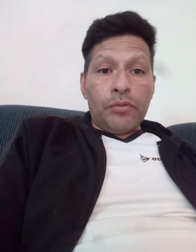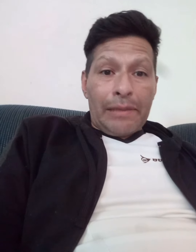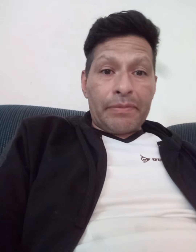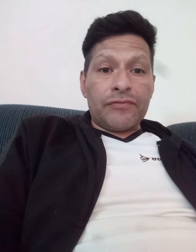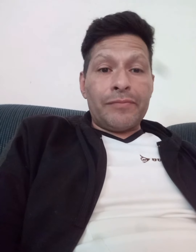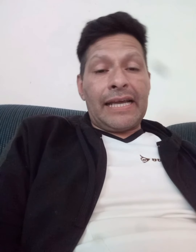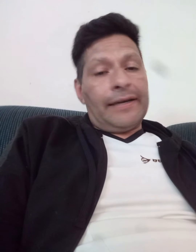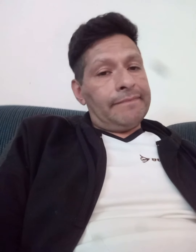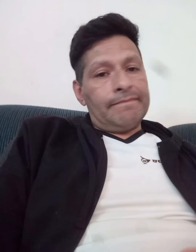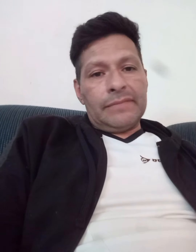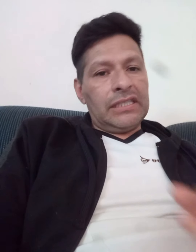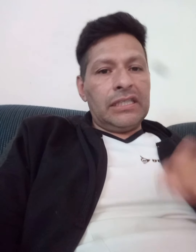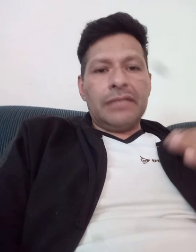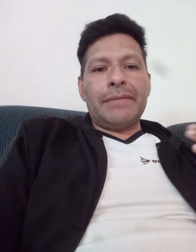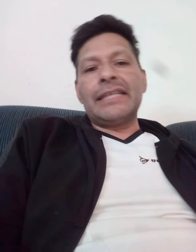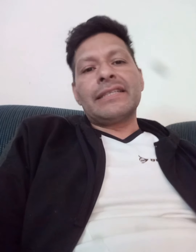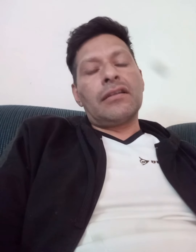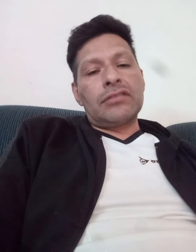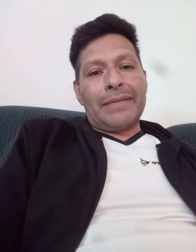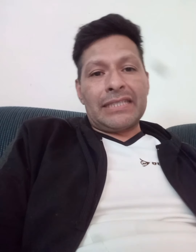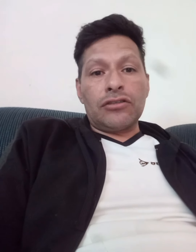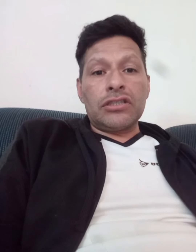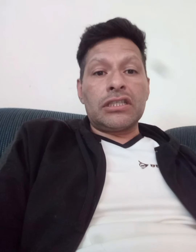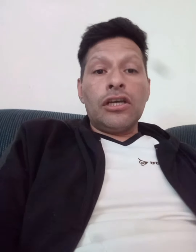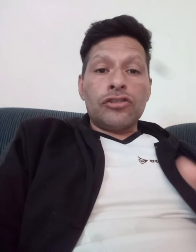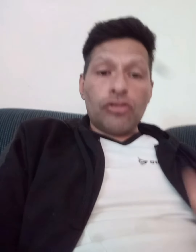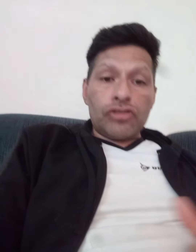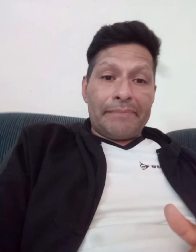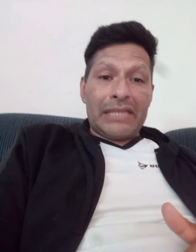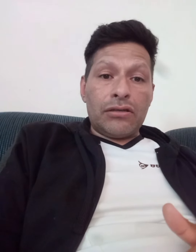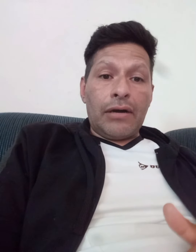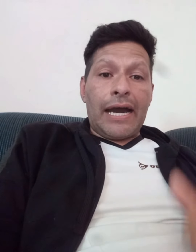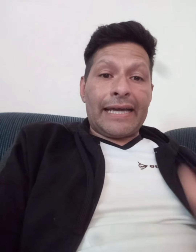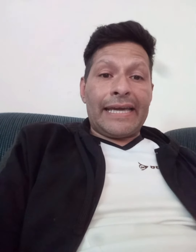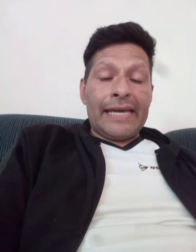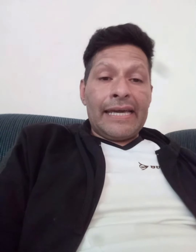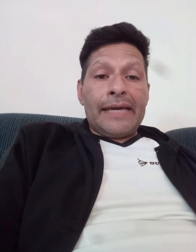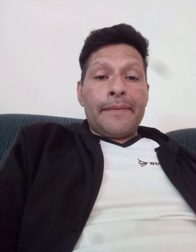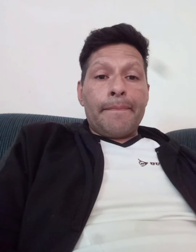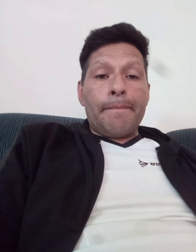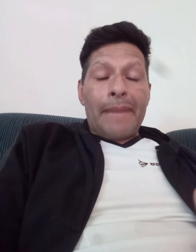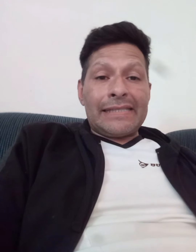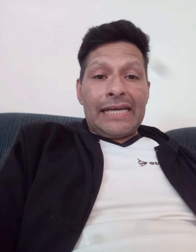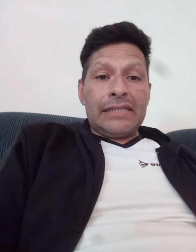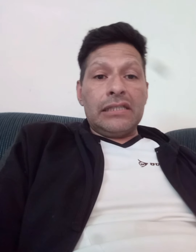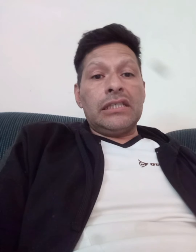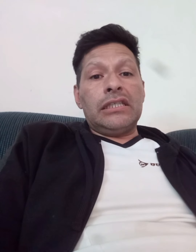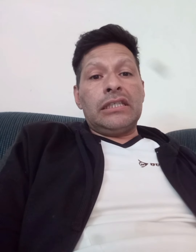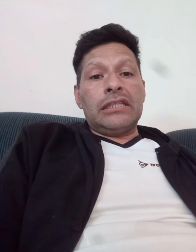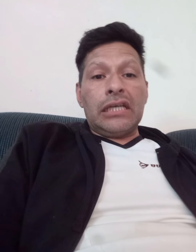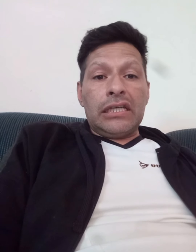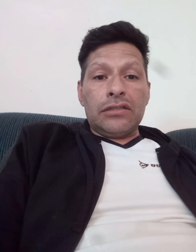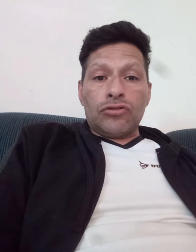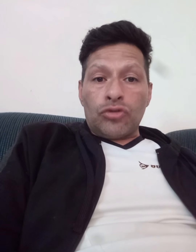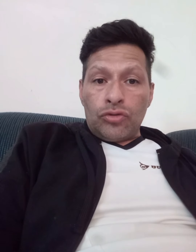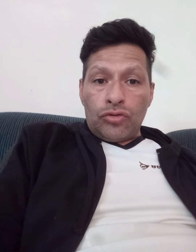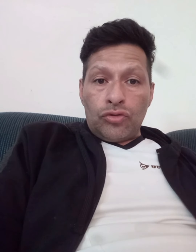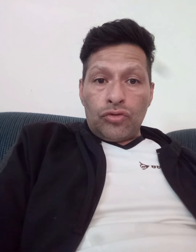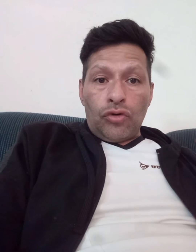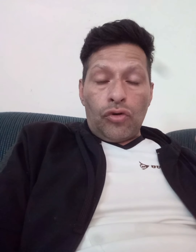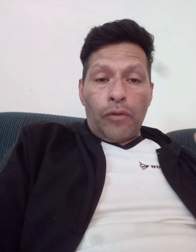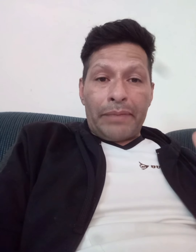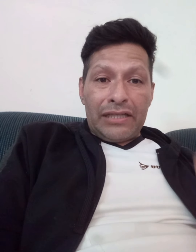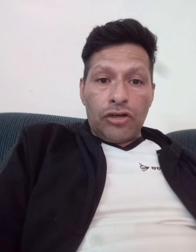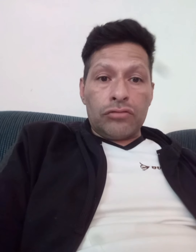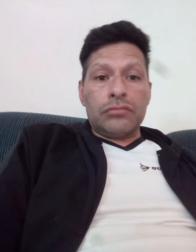En pura perfumería. Y imagínense los demás. Entonces, yo los invito a que vayan y den